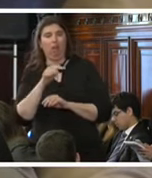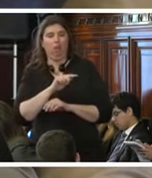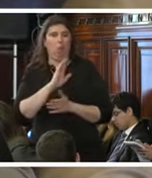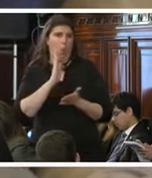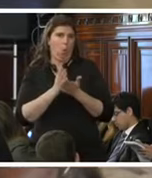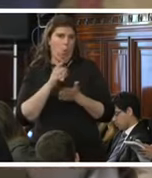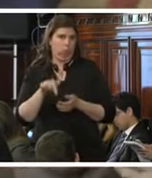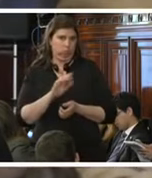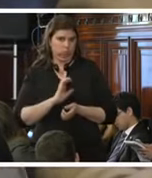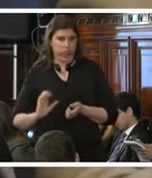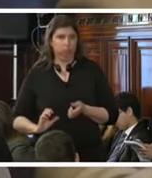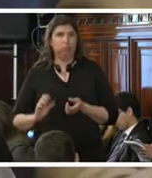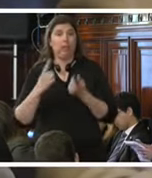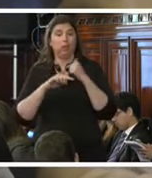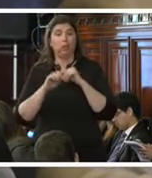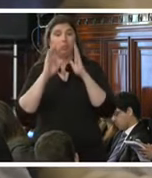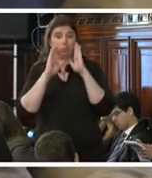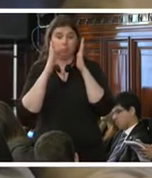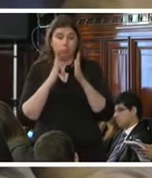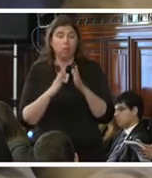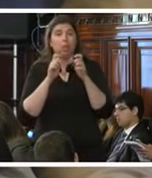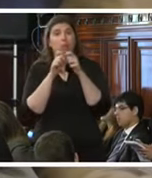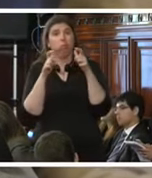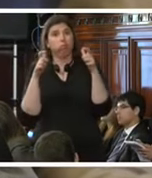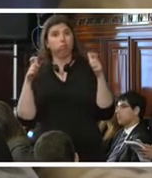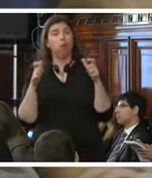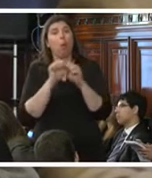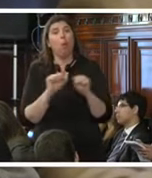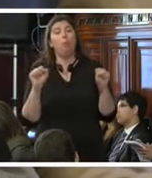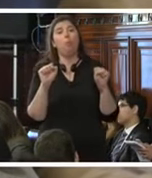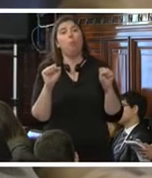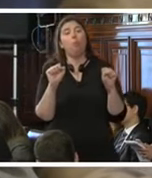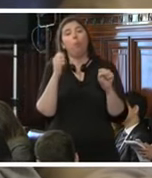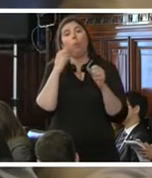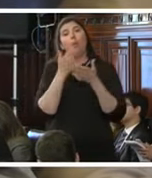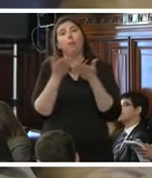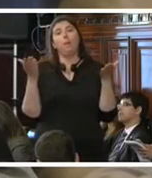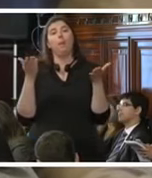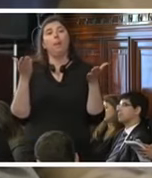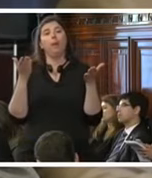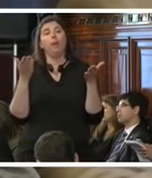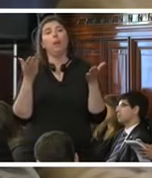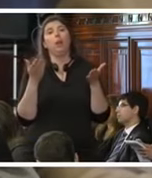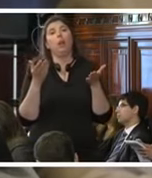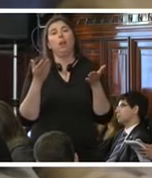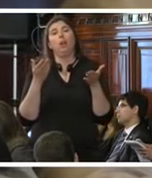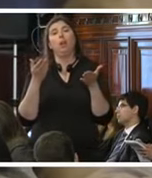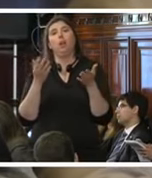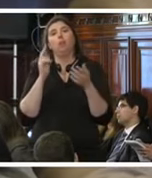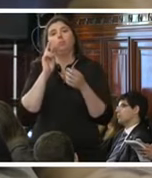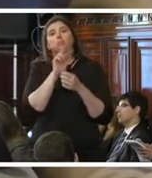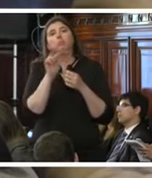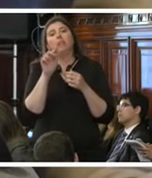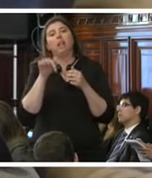finalmente, al observar el universo más grande que uno puede mostrar, nos lleva definitivamente a catalogar